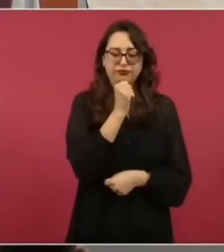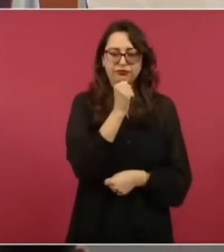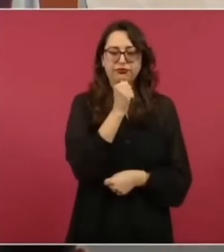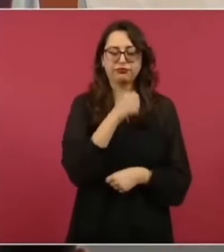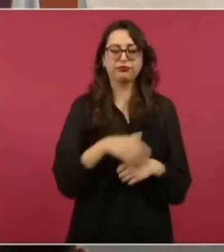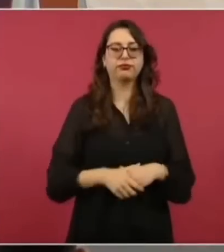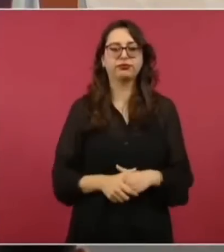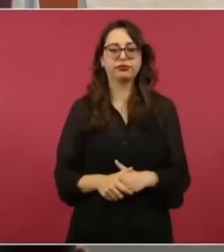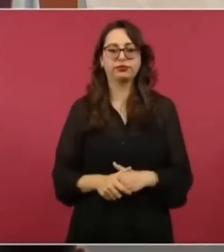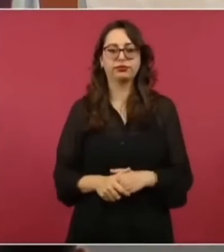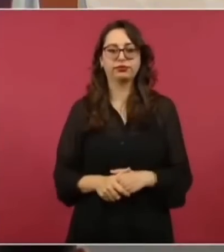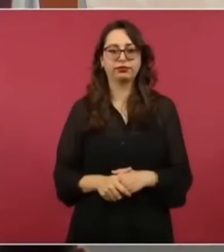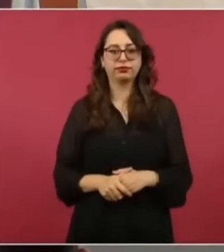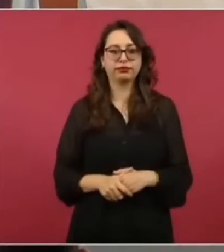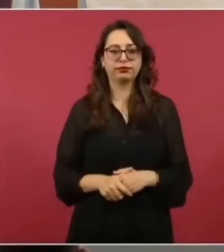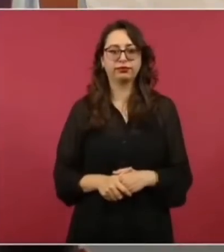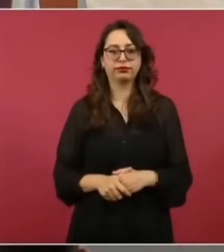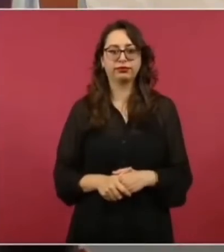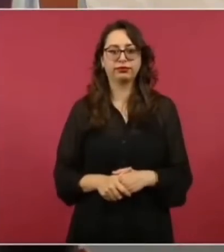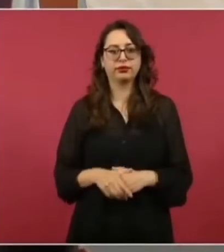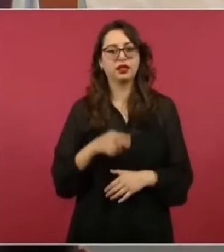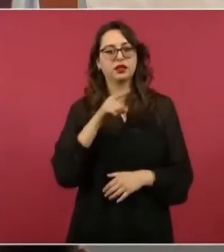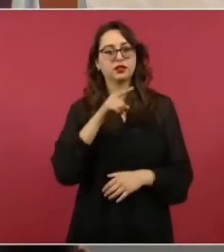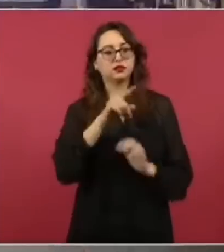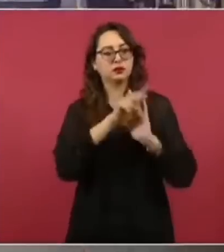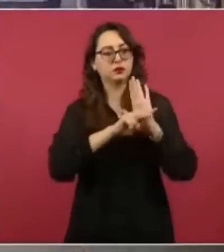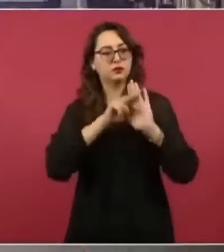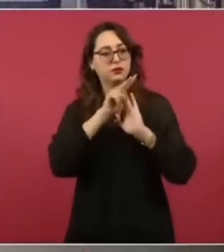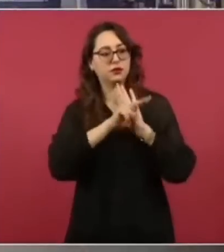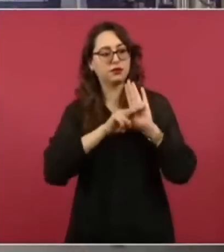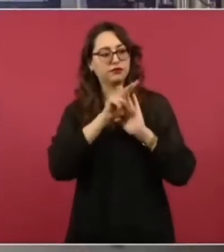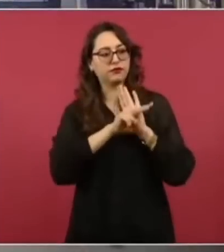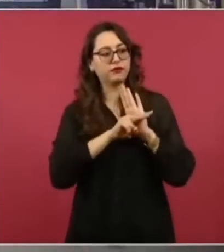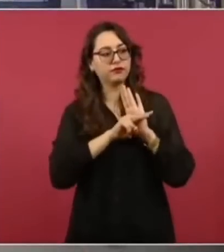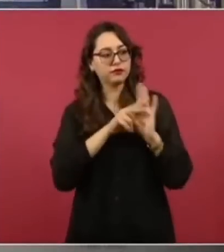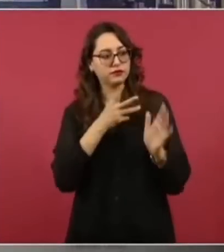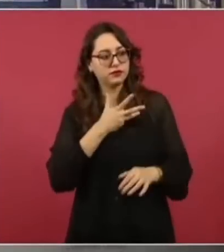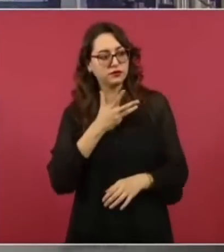número. ¿No tienes el discurso?